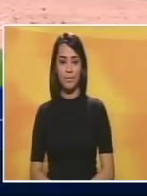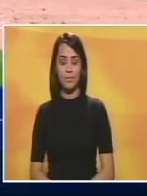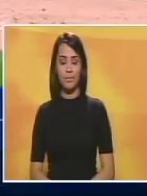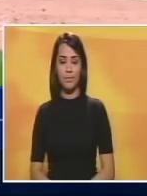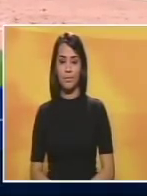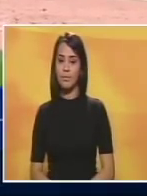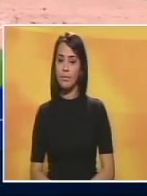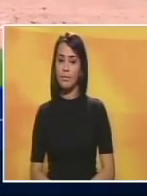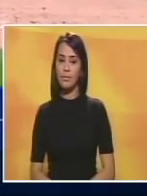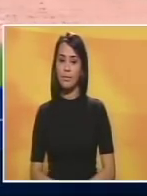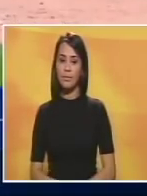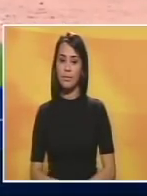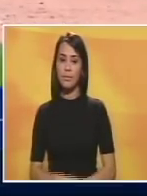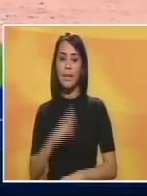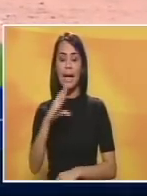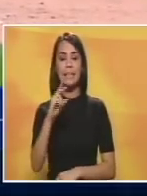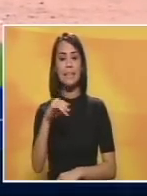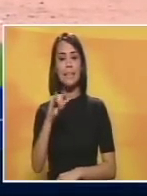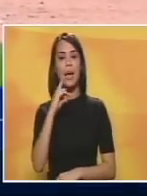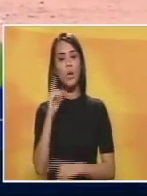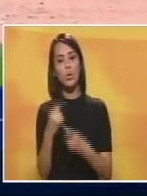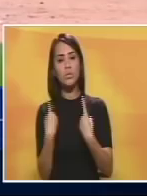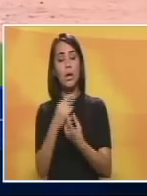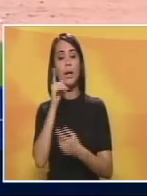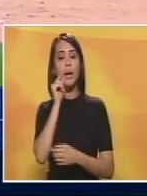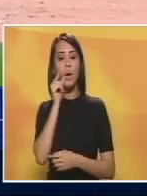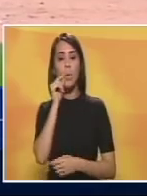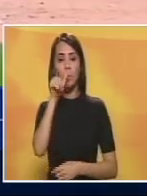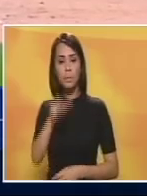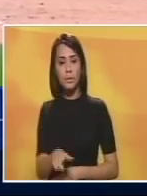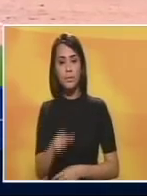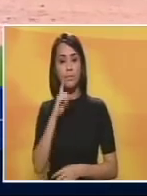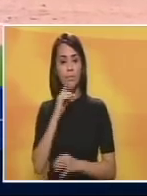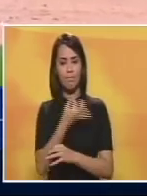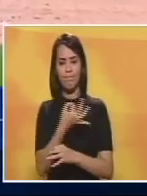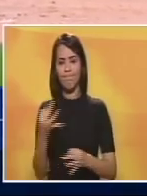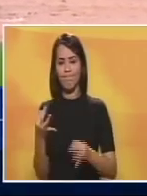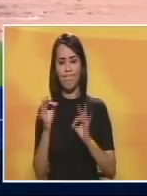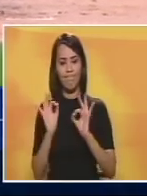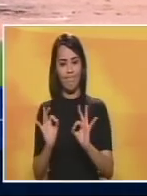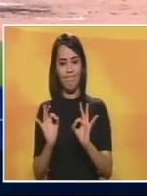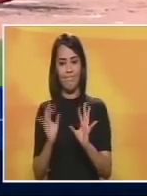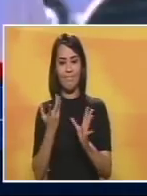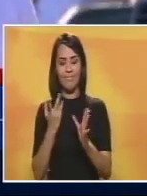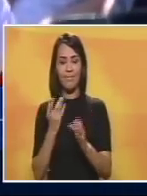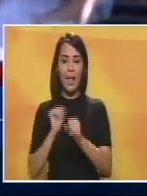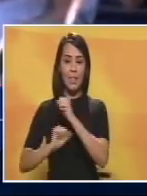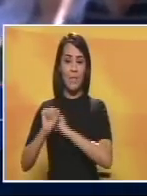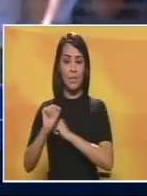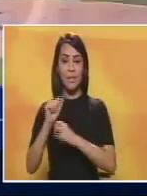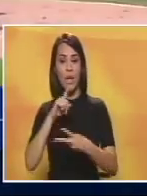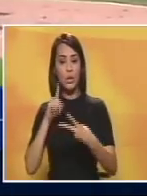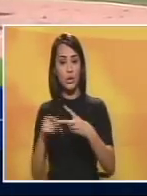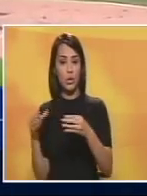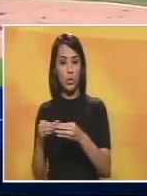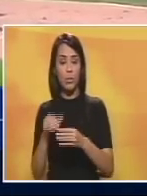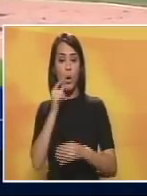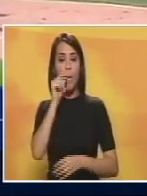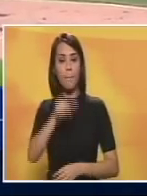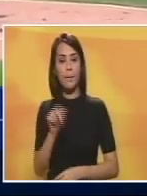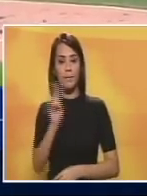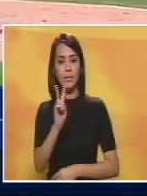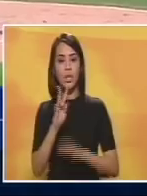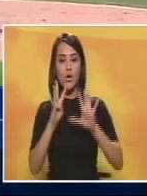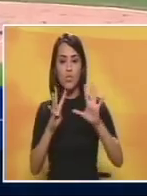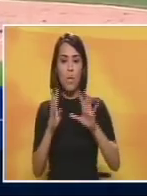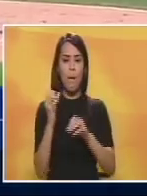Ahora viajamos a Chicago porque Carlos Carrasco brilló desde el montículo y maniató la ofensiva de los Medias Blancas. El venezolano repartió